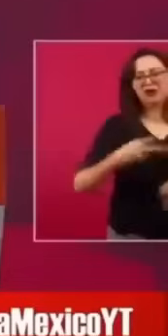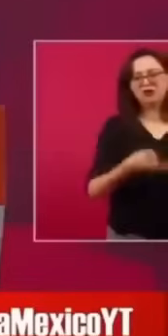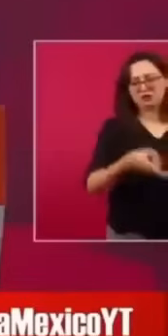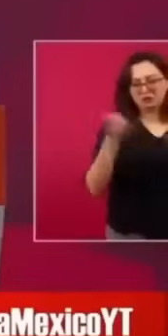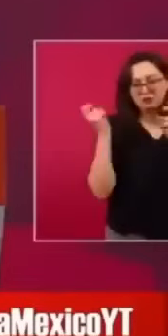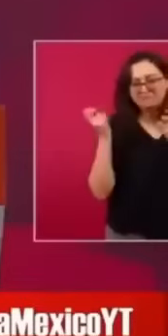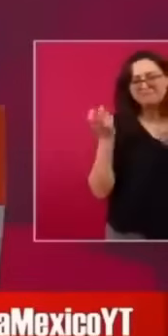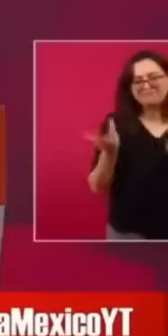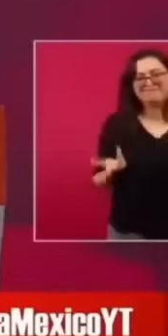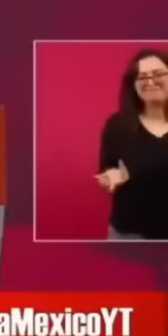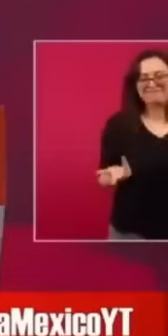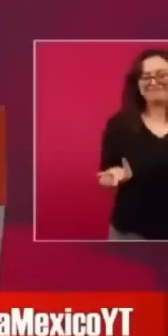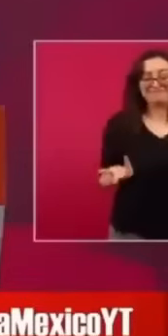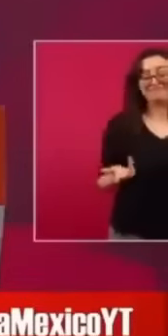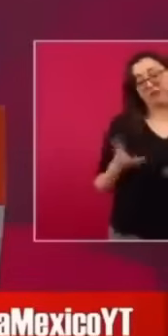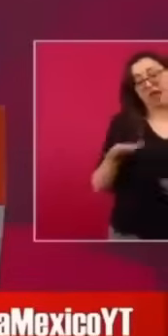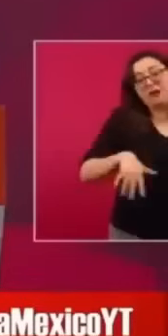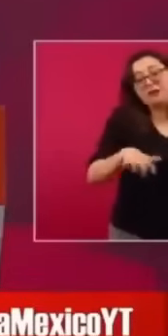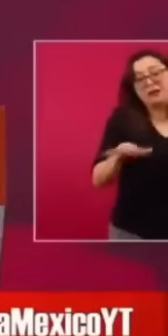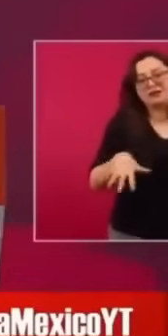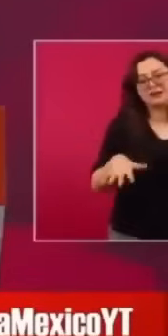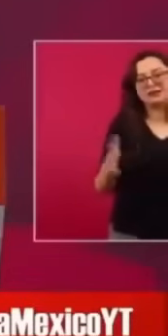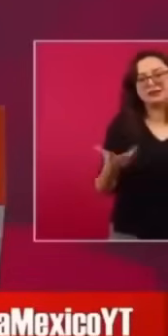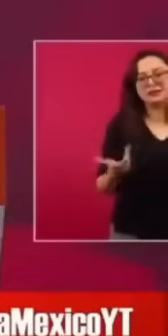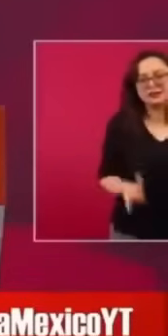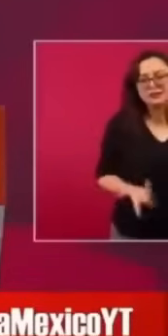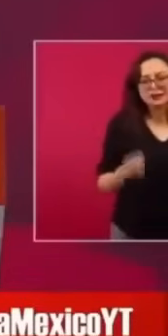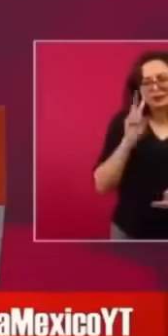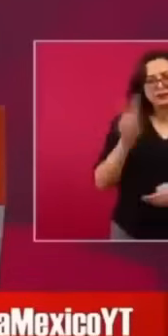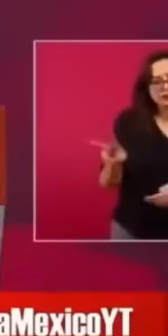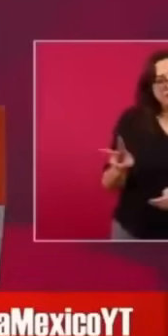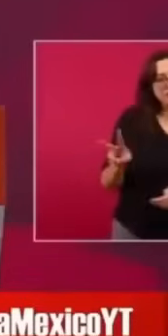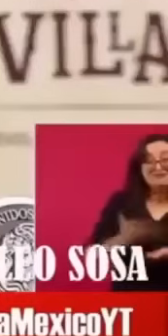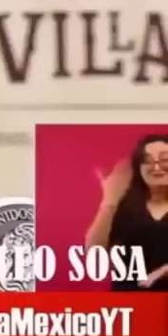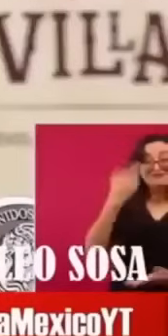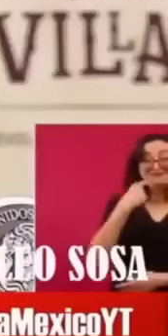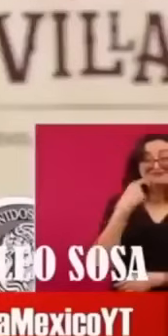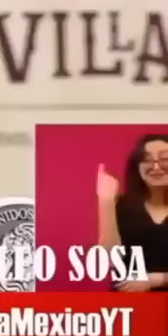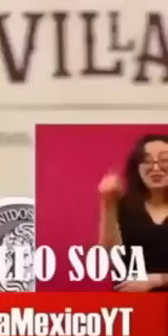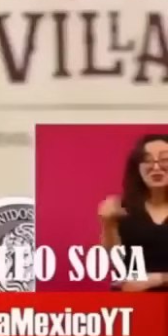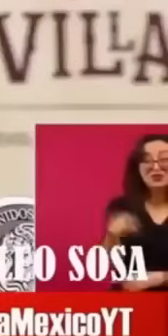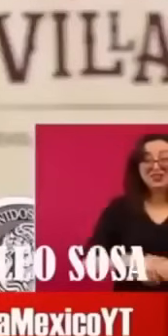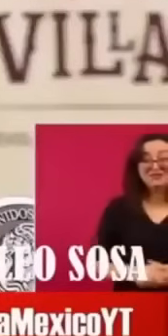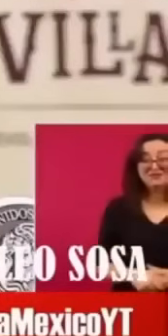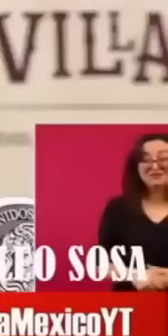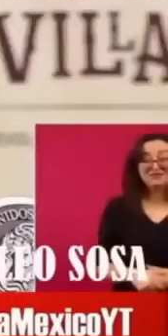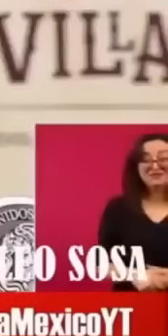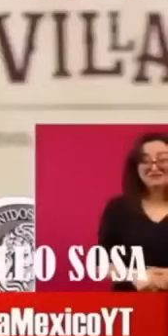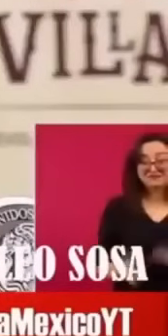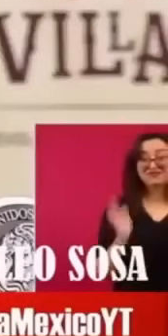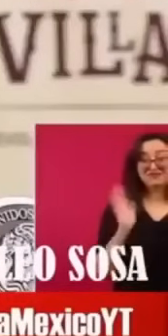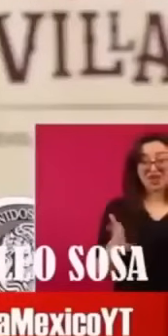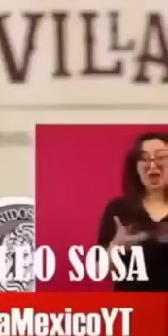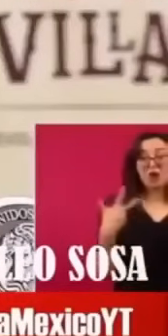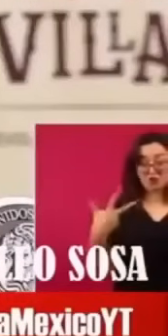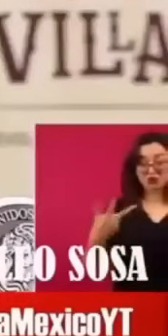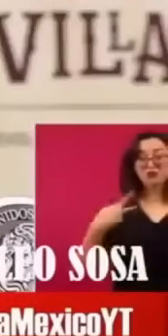nosotros fuimos los que iniciamos estas denuncias. Y hay 8